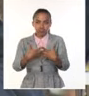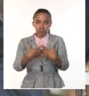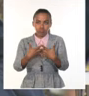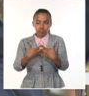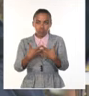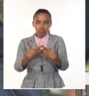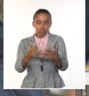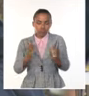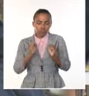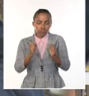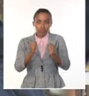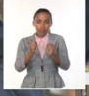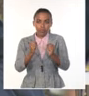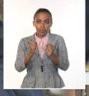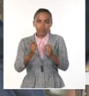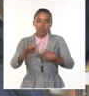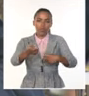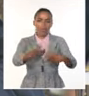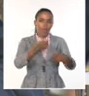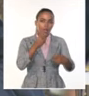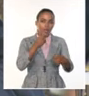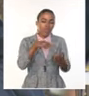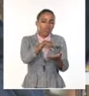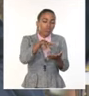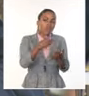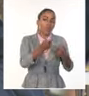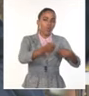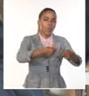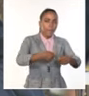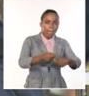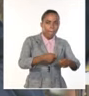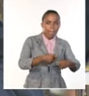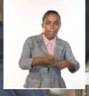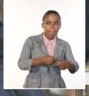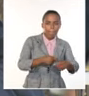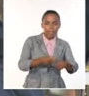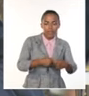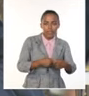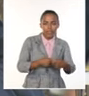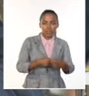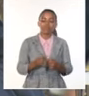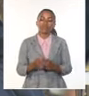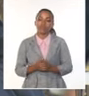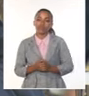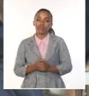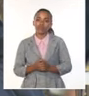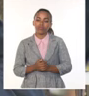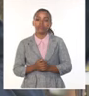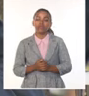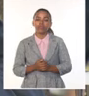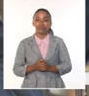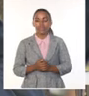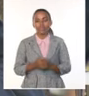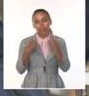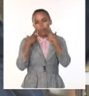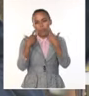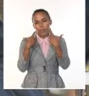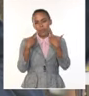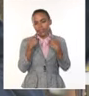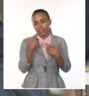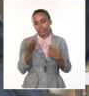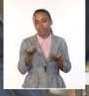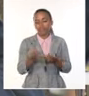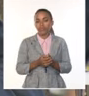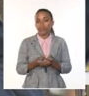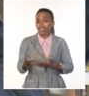el comercio, la cooperación y la inversión extranjera directa. Vale destacar el intercambio reiniciado a